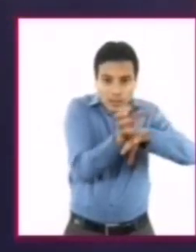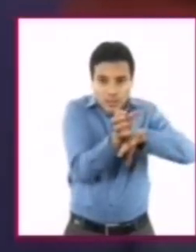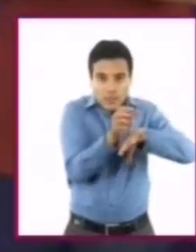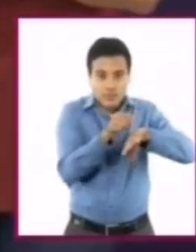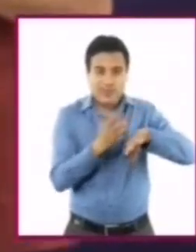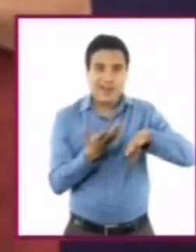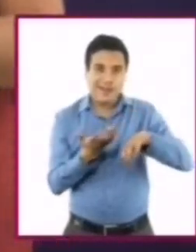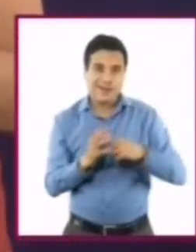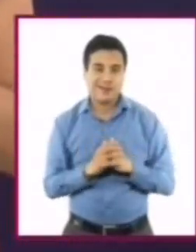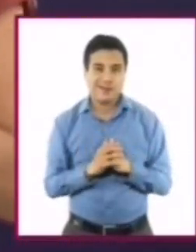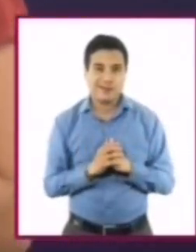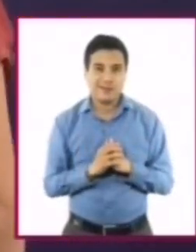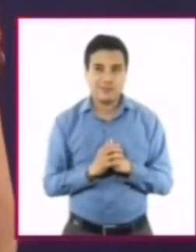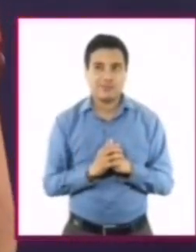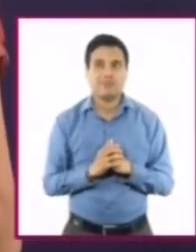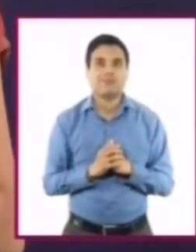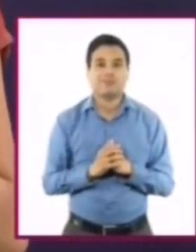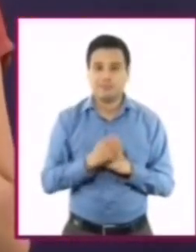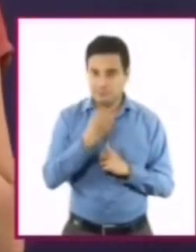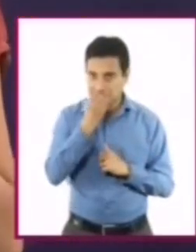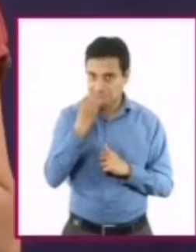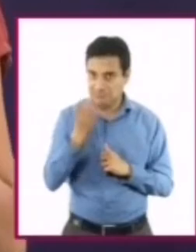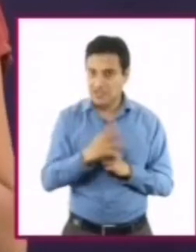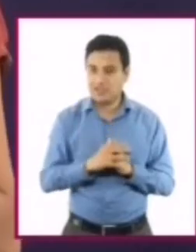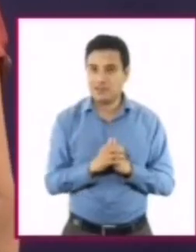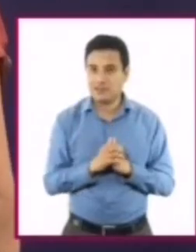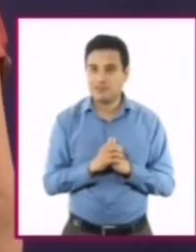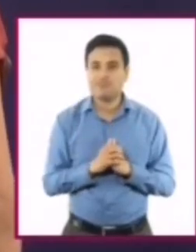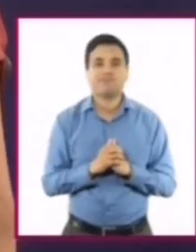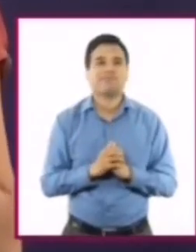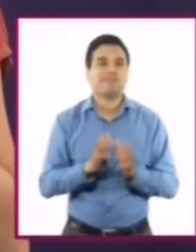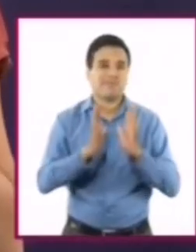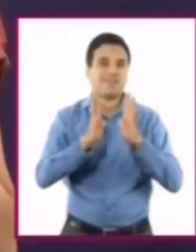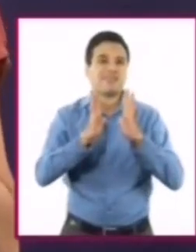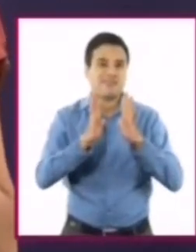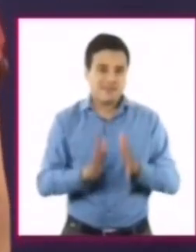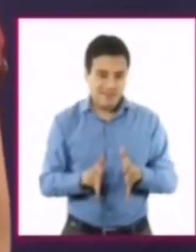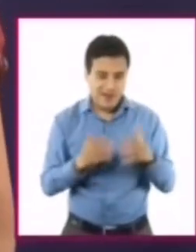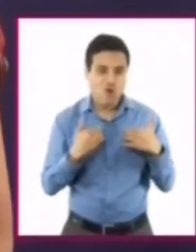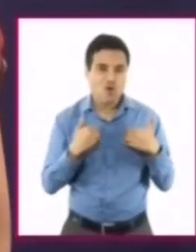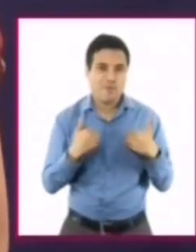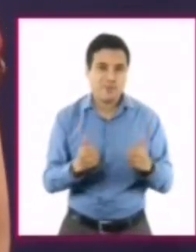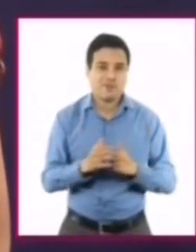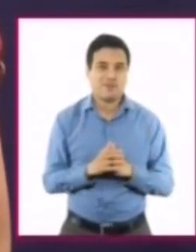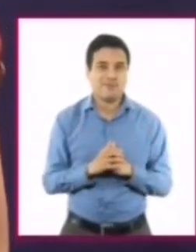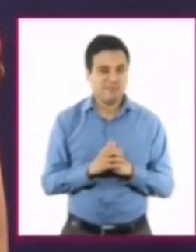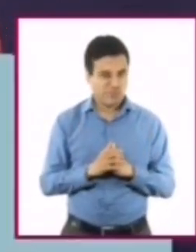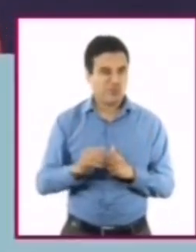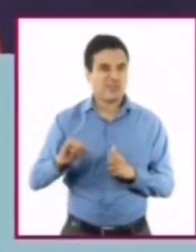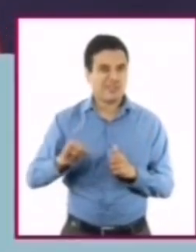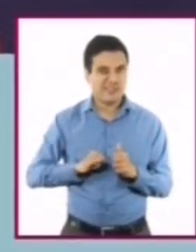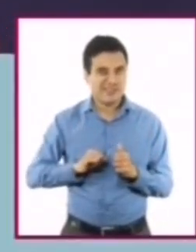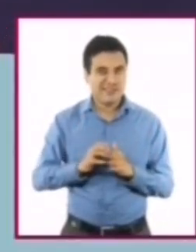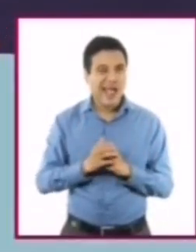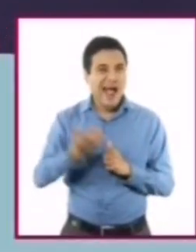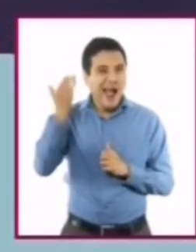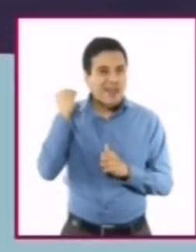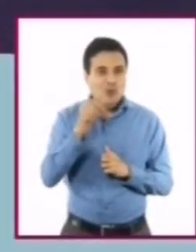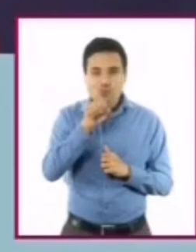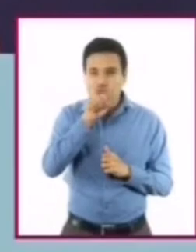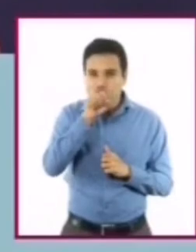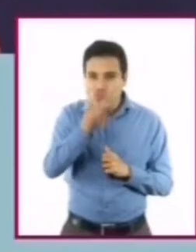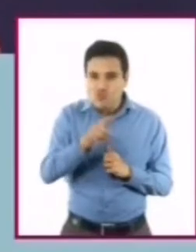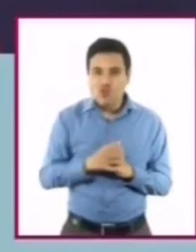siguiera. Fascinante. Eso de los dos cuerpos y de la atracción entre ellos me recuerda a la ley de gravitación